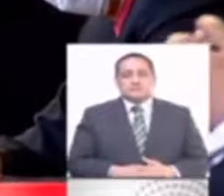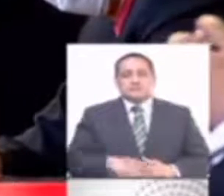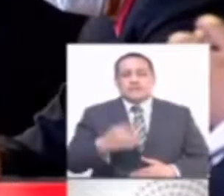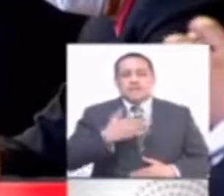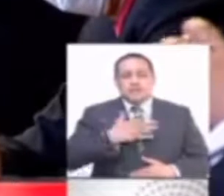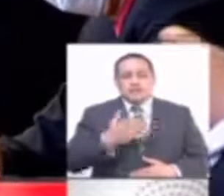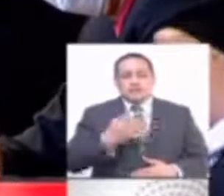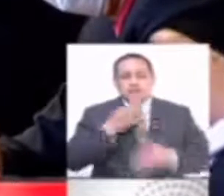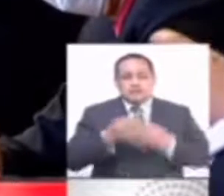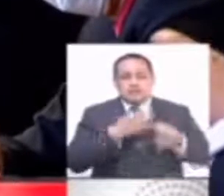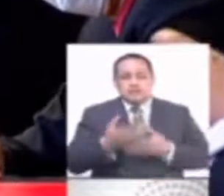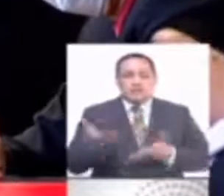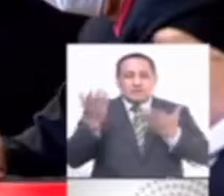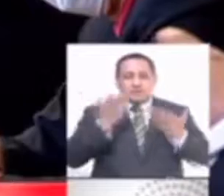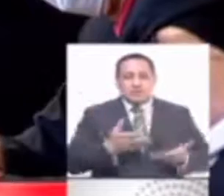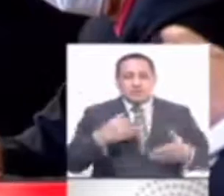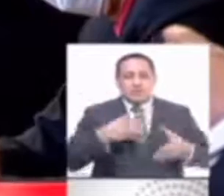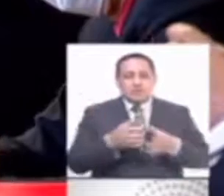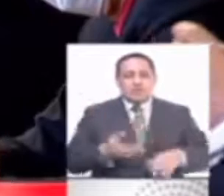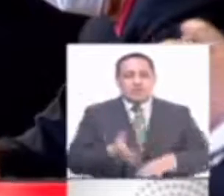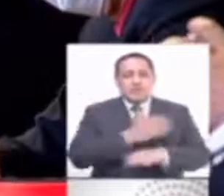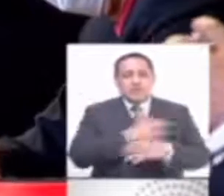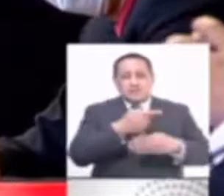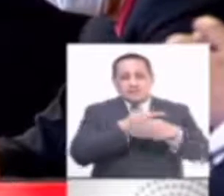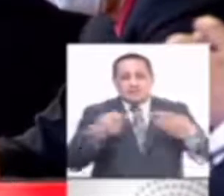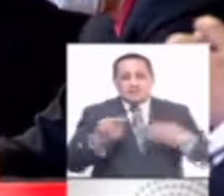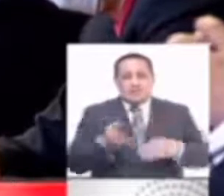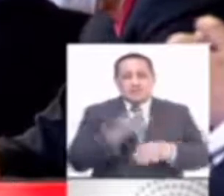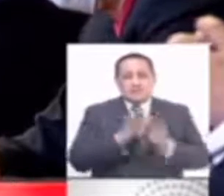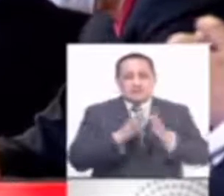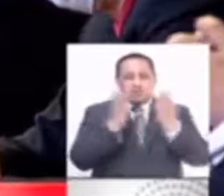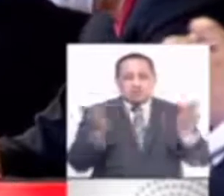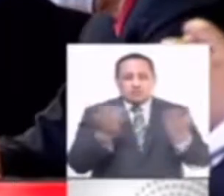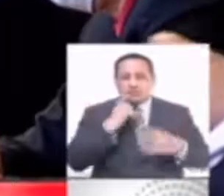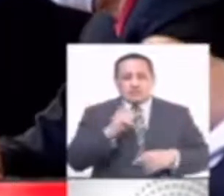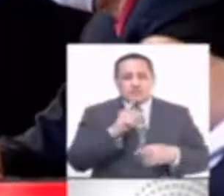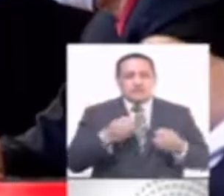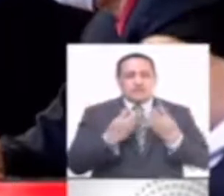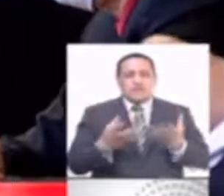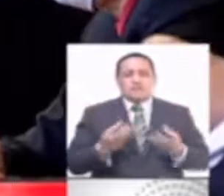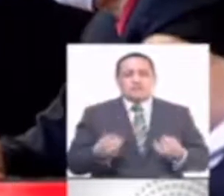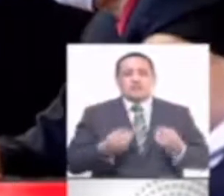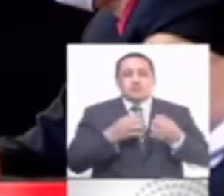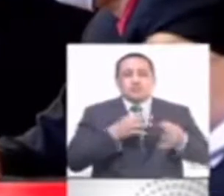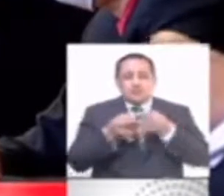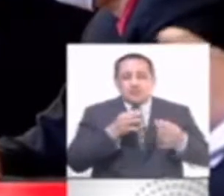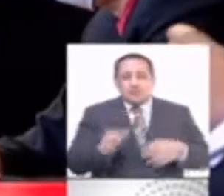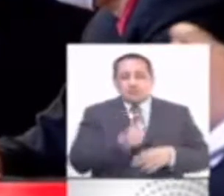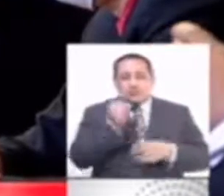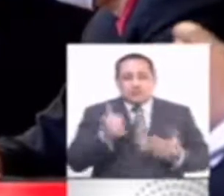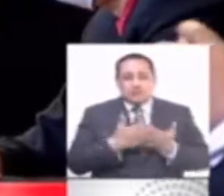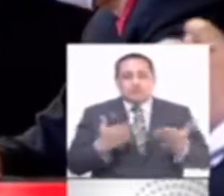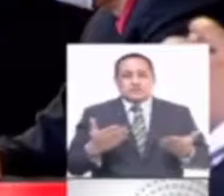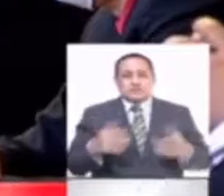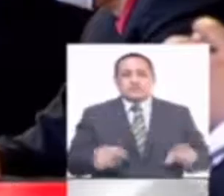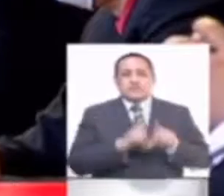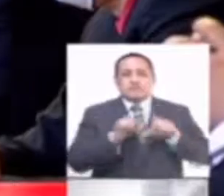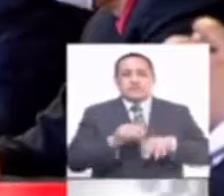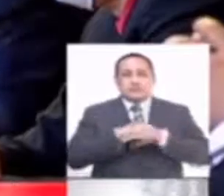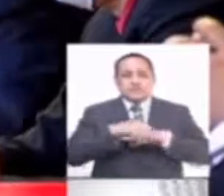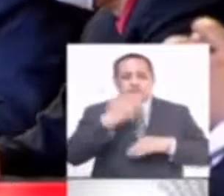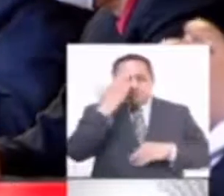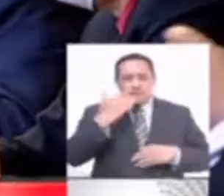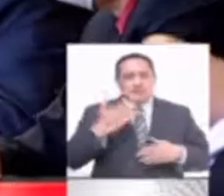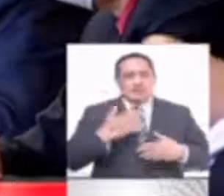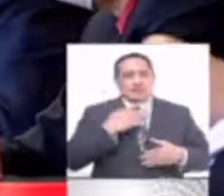Eso que los hayan citado los oficiales generales una semana antes de que salgan el peruano, no está bien, por no decir otra cosa. y que los salude a todos